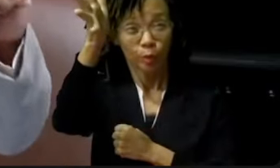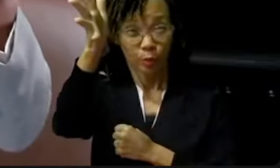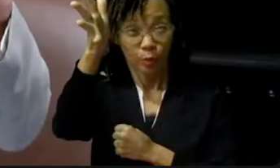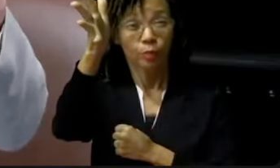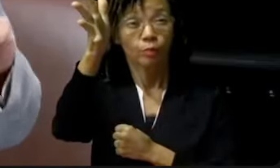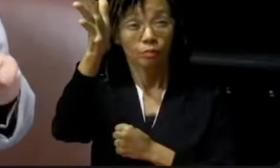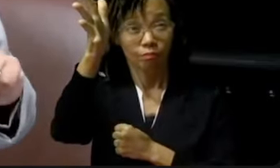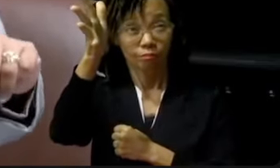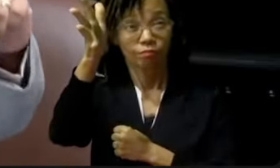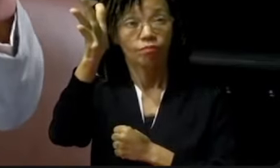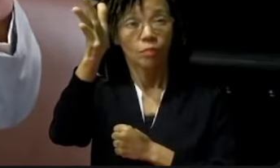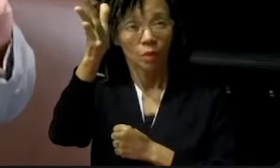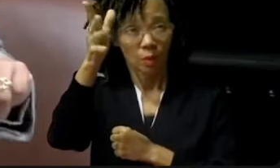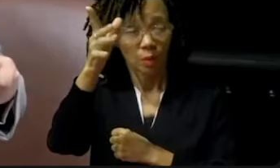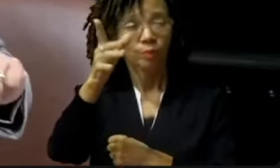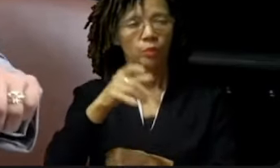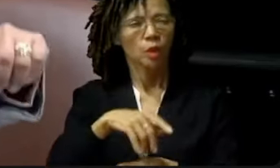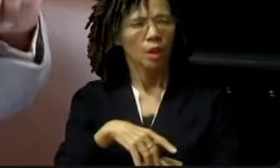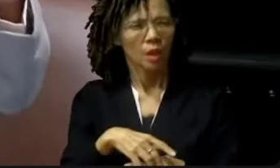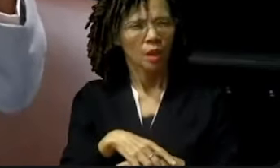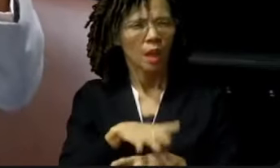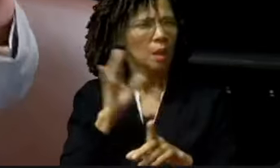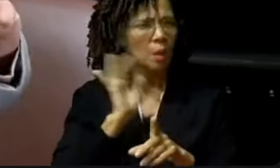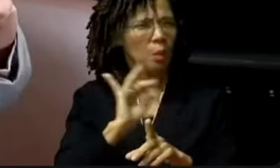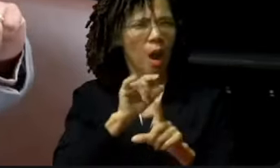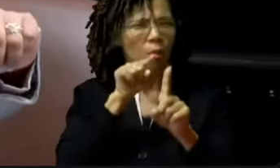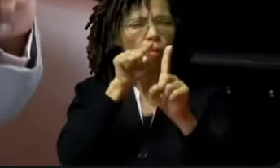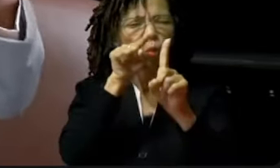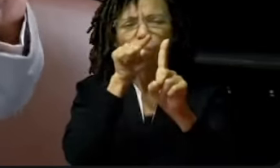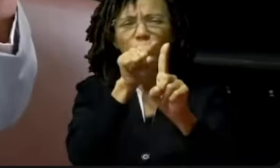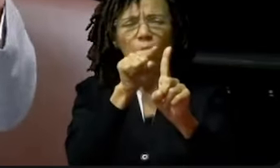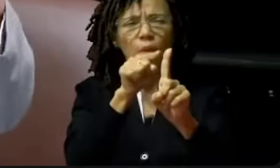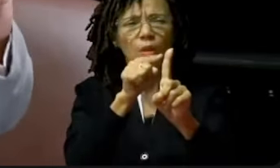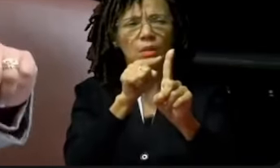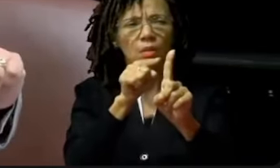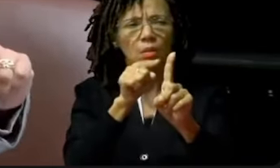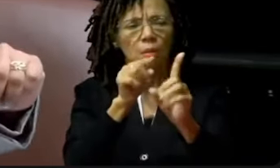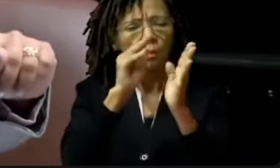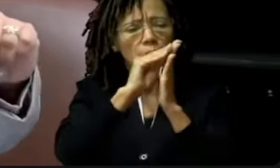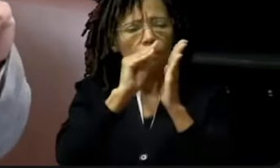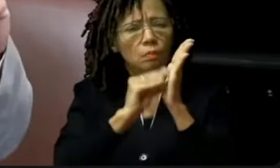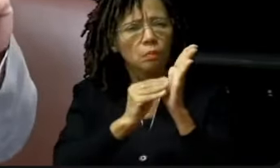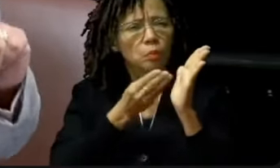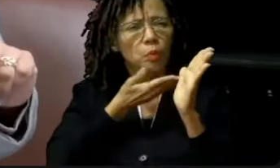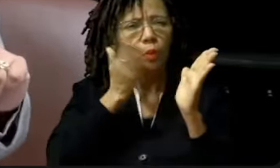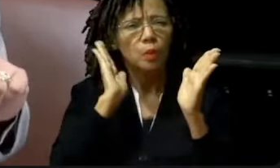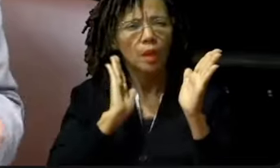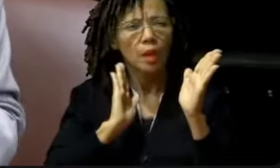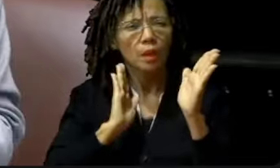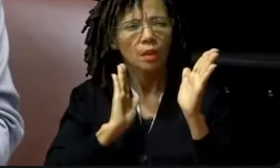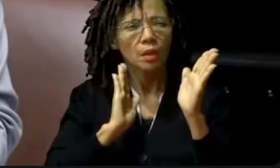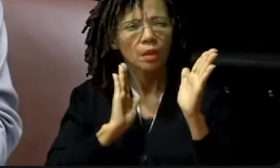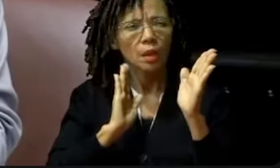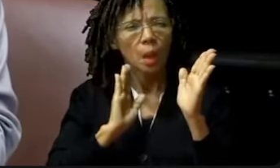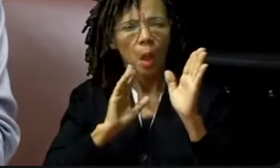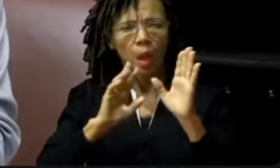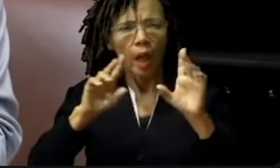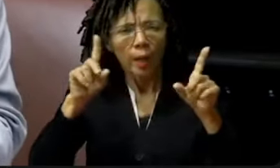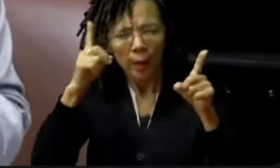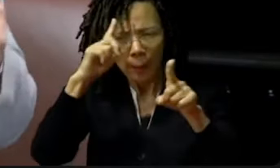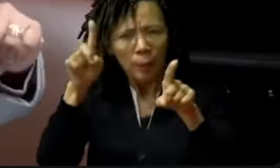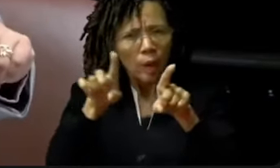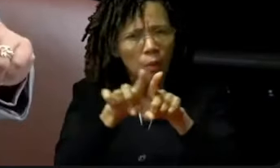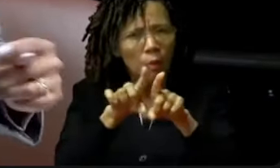porque no le vemos un objeto definido, porque no le vemos una razón y un consenso que sea